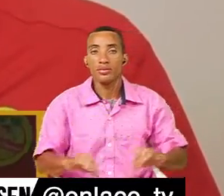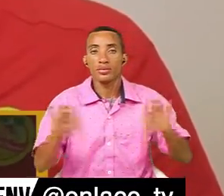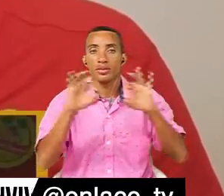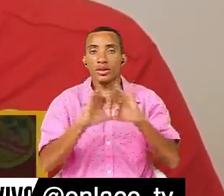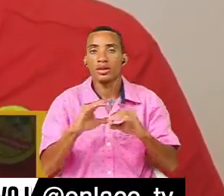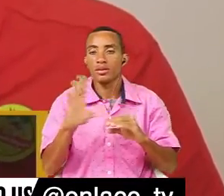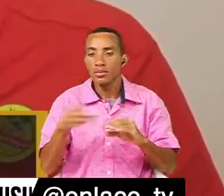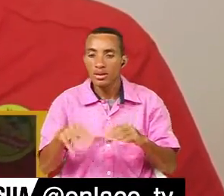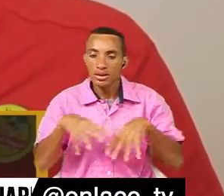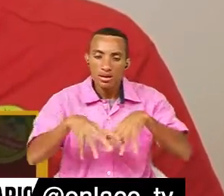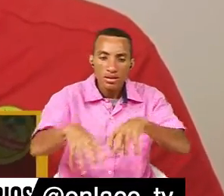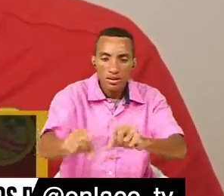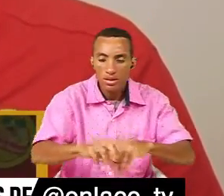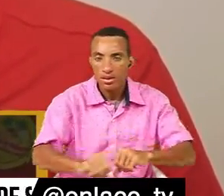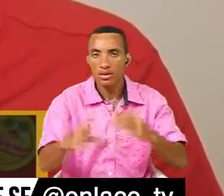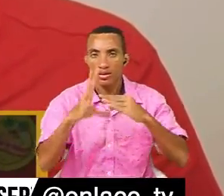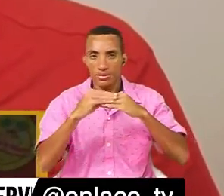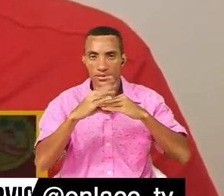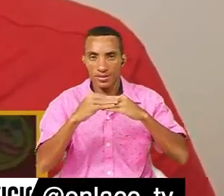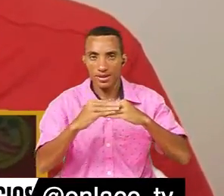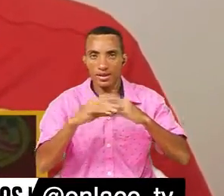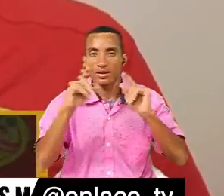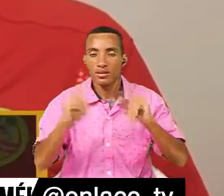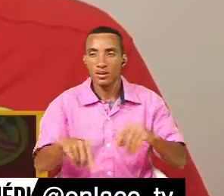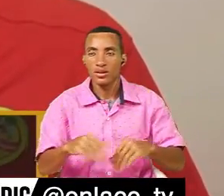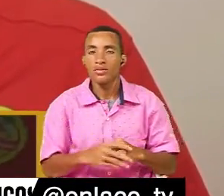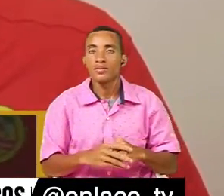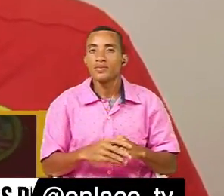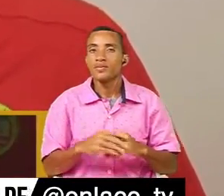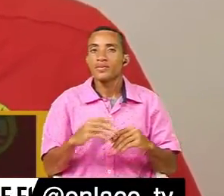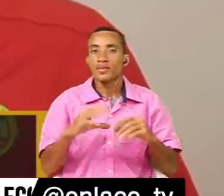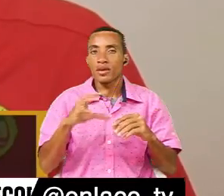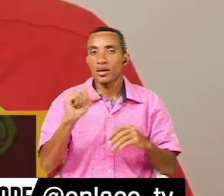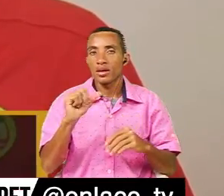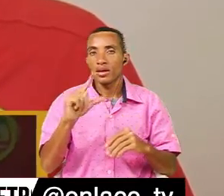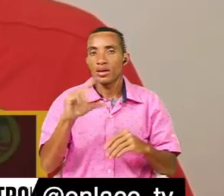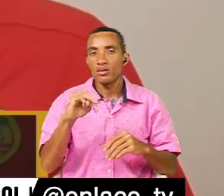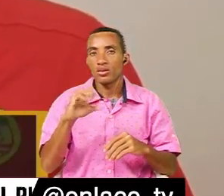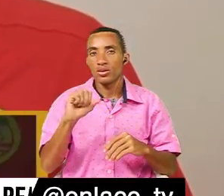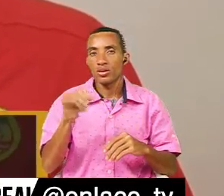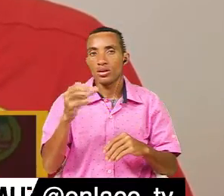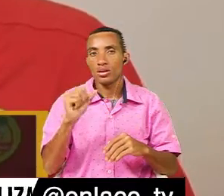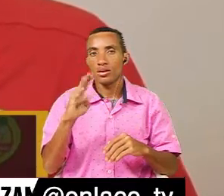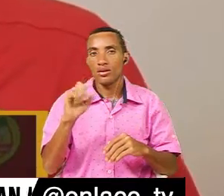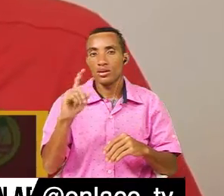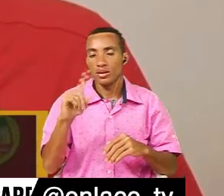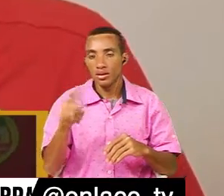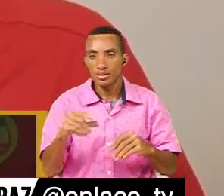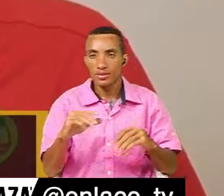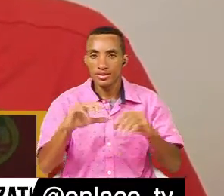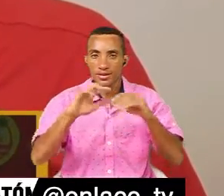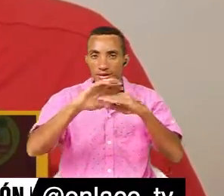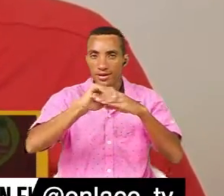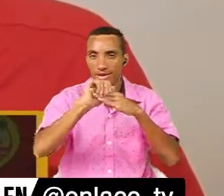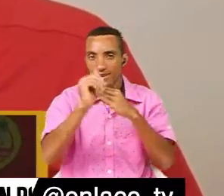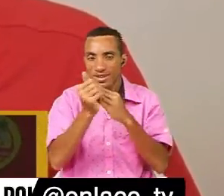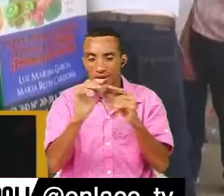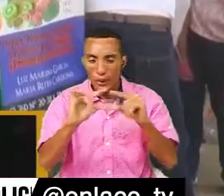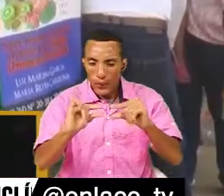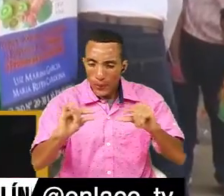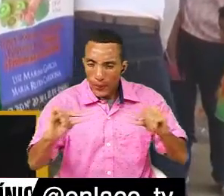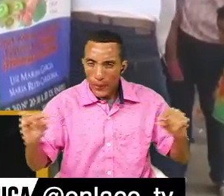panadería propios de nuestros corregimientos, lo que son las almojábanas, lo que es el casabe, algunos pan de